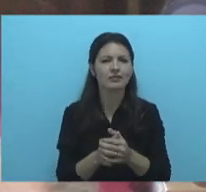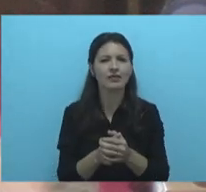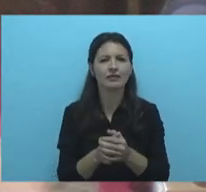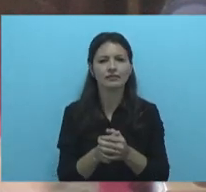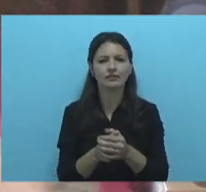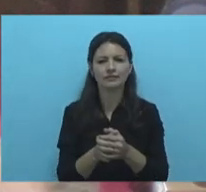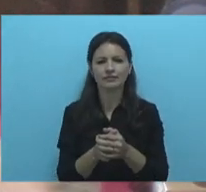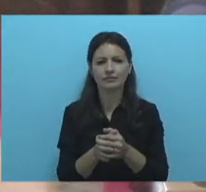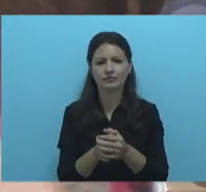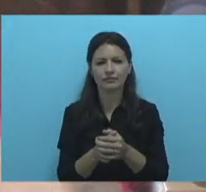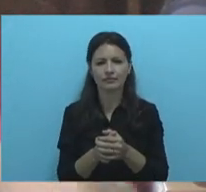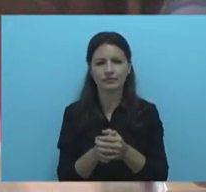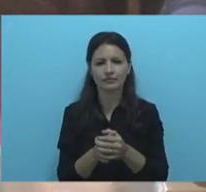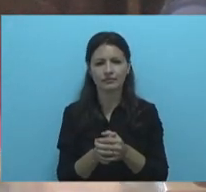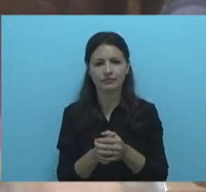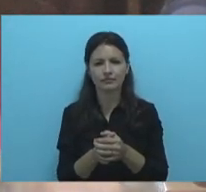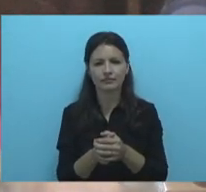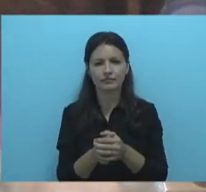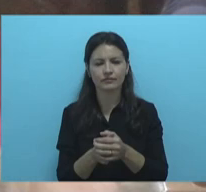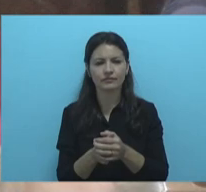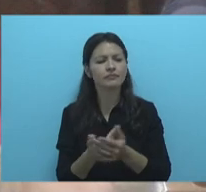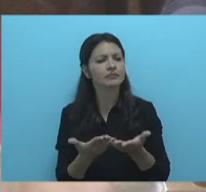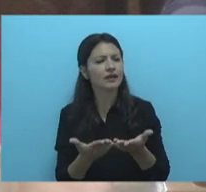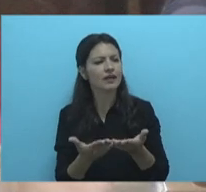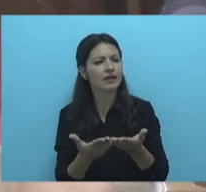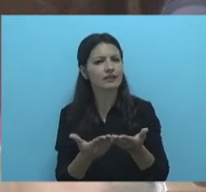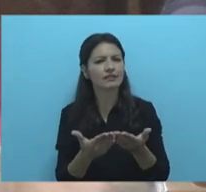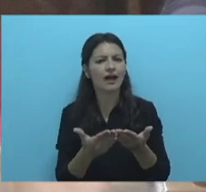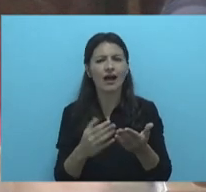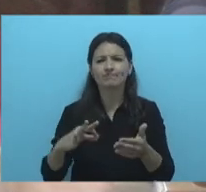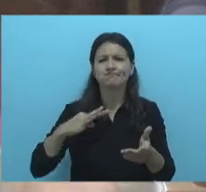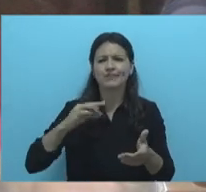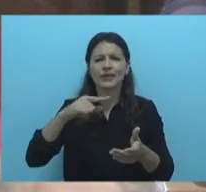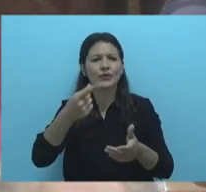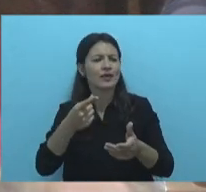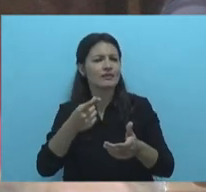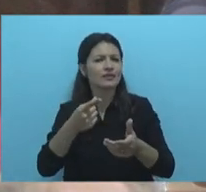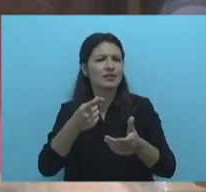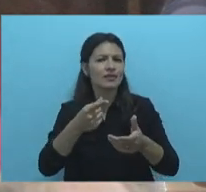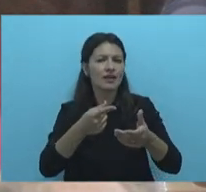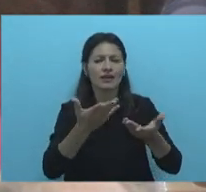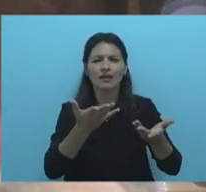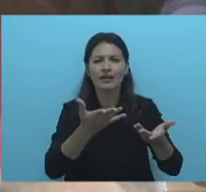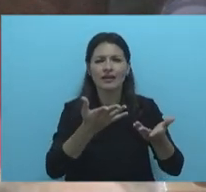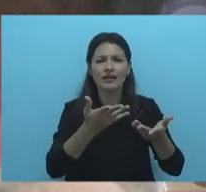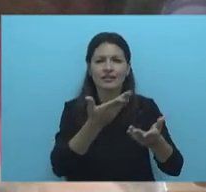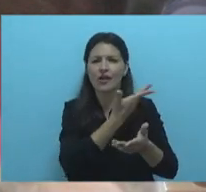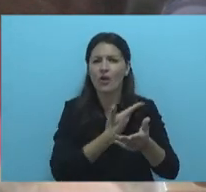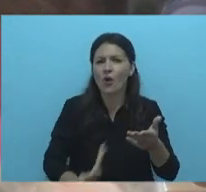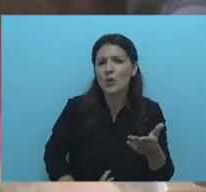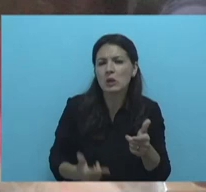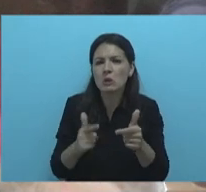tenga una agenda, un programa de celebraciones y de encuentros con motivo de la fecha, donde se